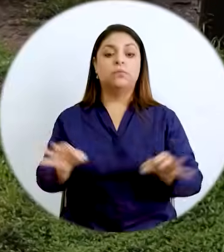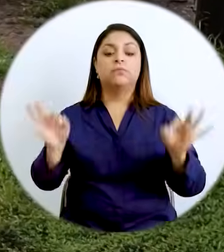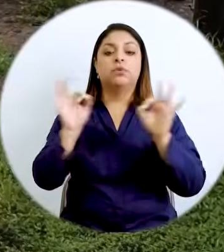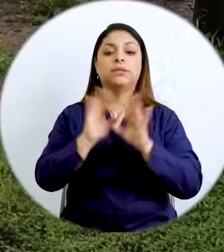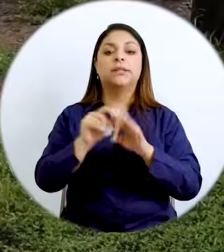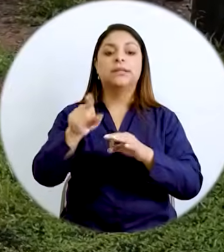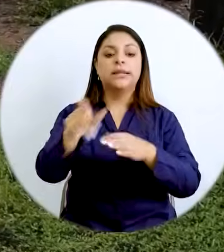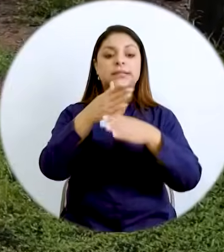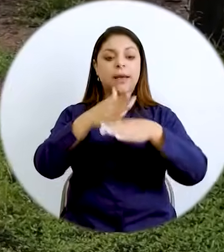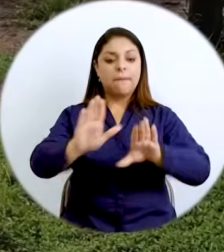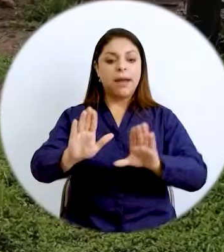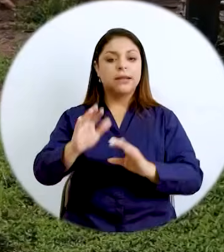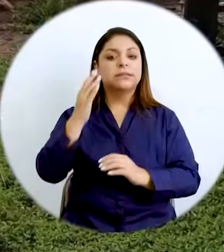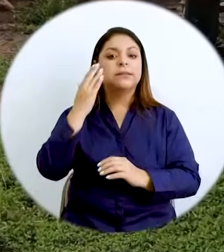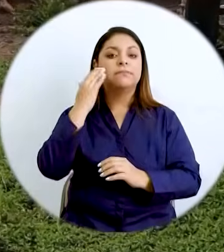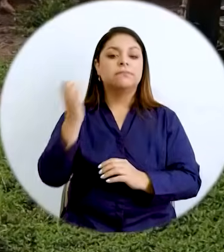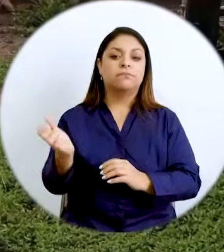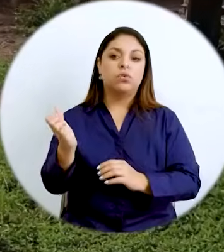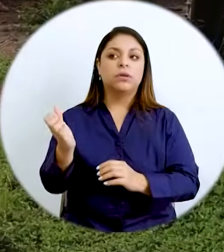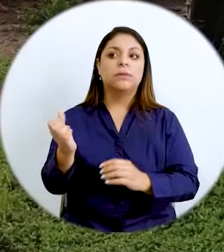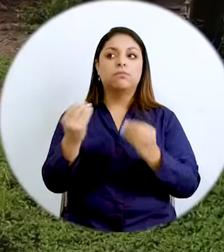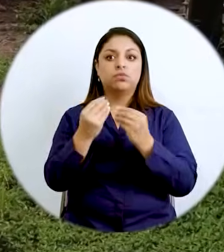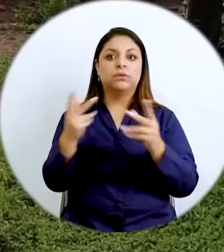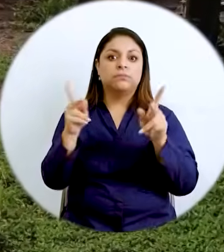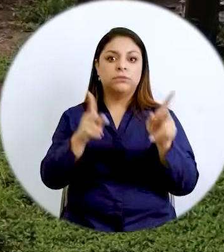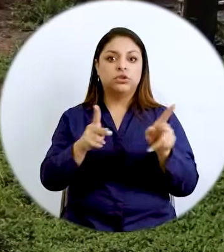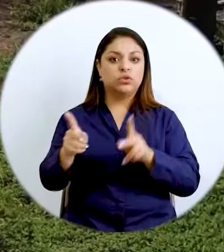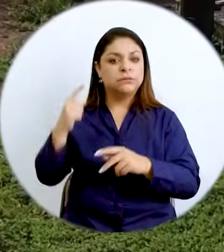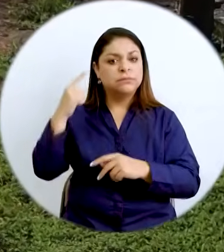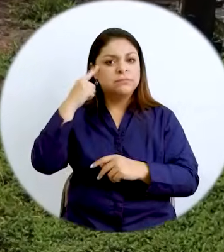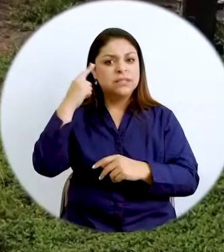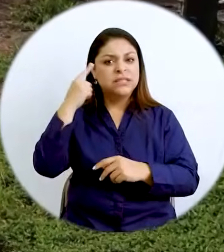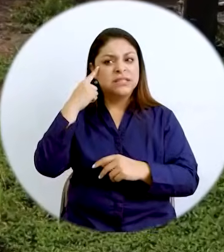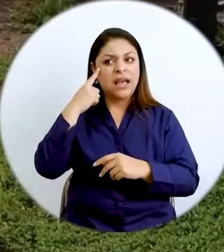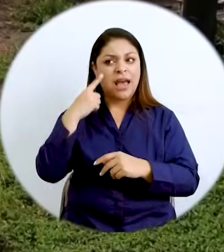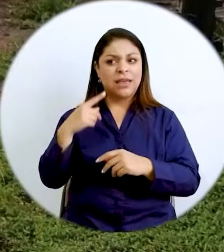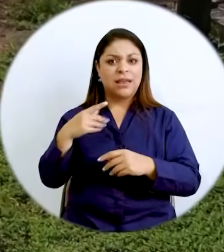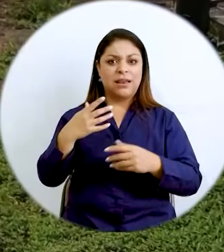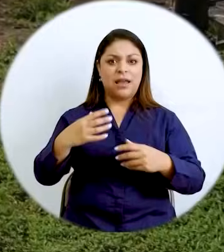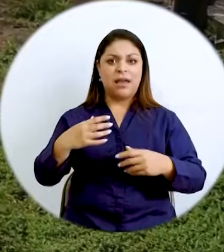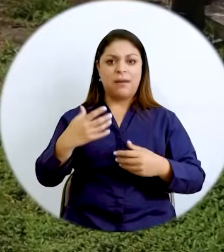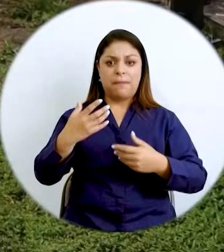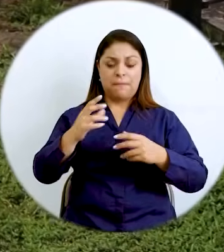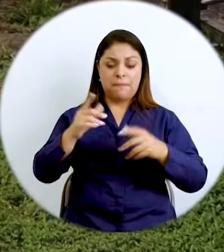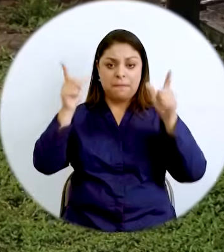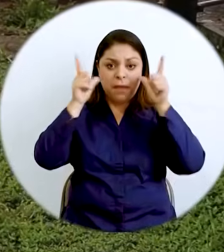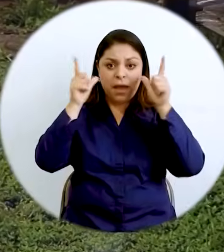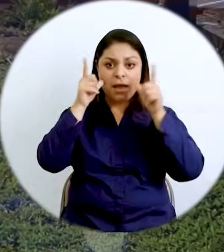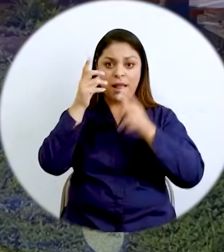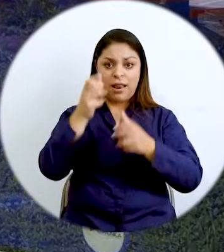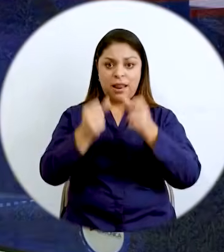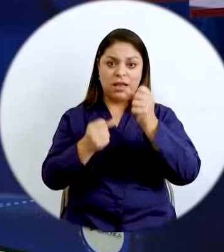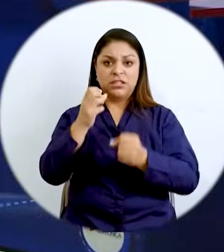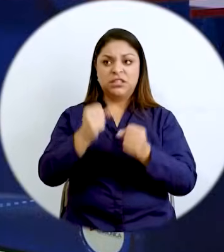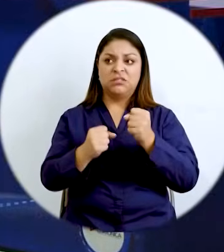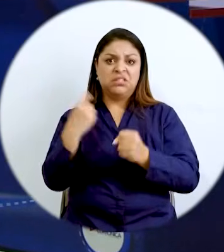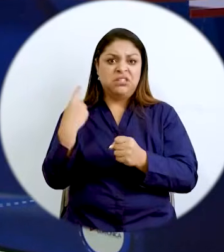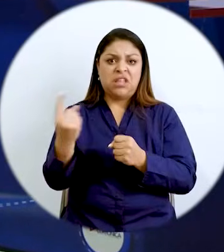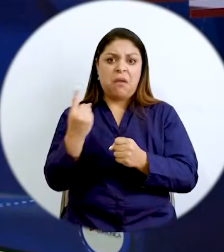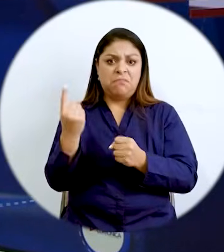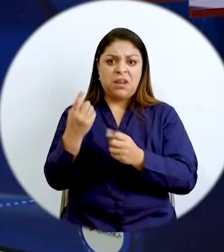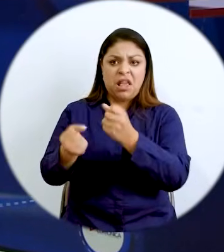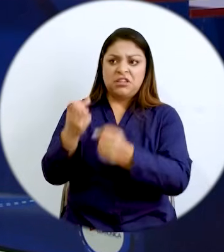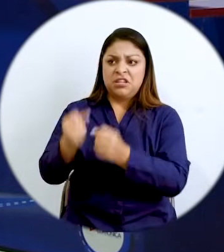no, es muy importante esa parte que mencionaba Jorge, porque para mucha gente piensa que la vaca da leche porque da leche y depende